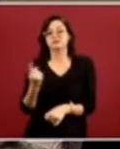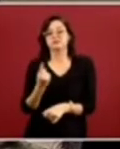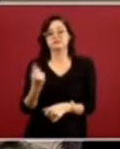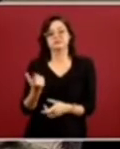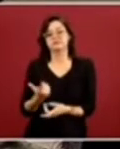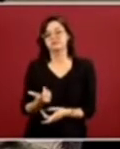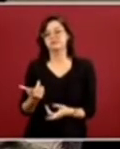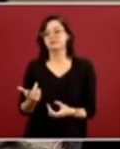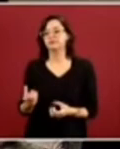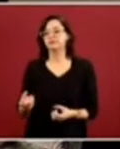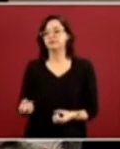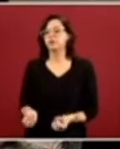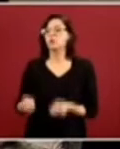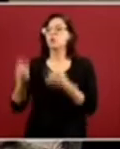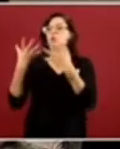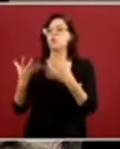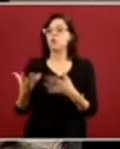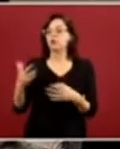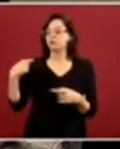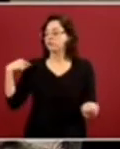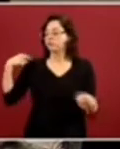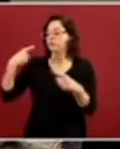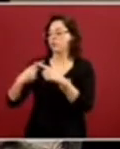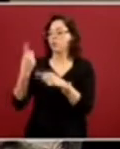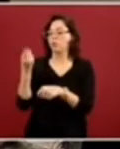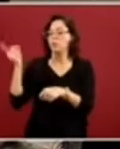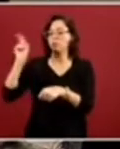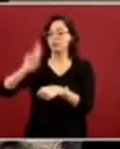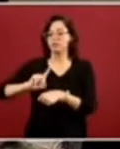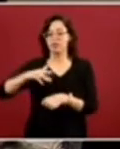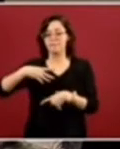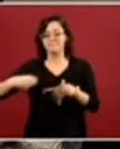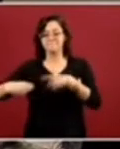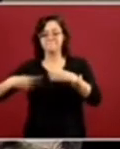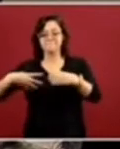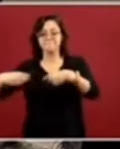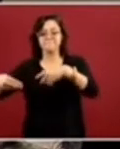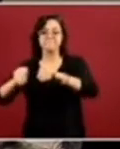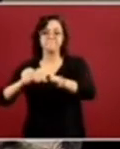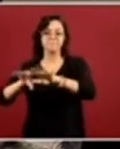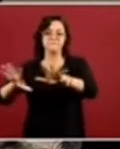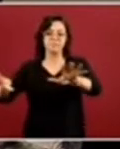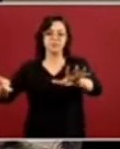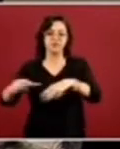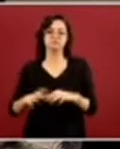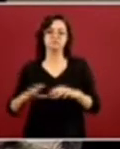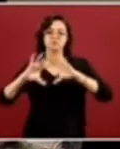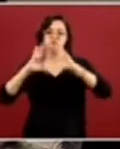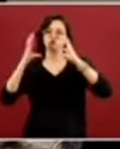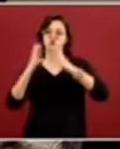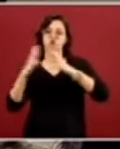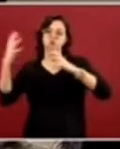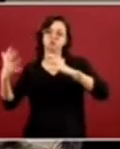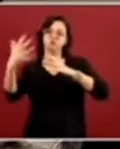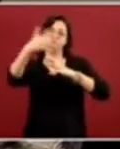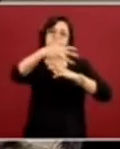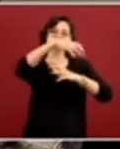de los casos que ocurren en las últimas 24 horas, su distribución por los continentes. La siguiente.